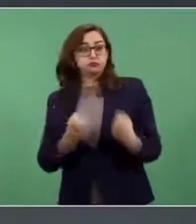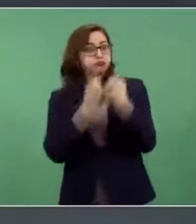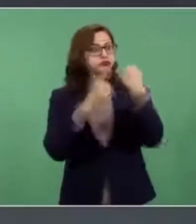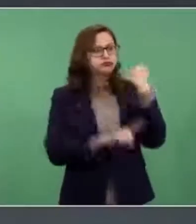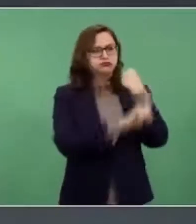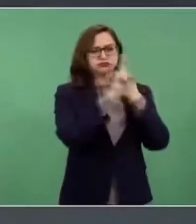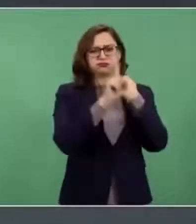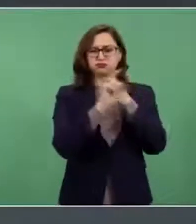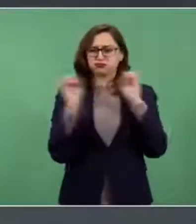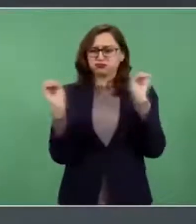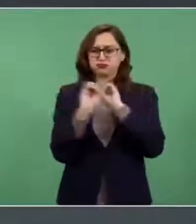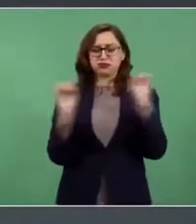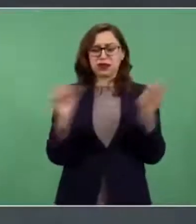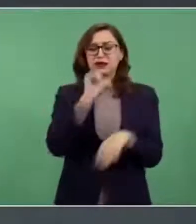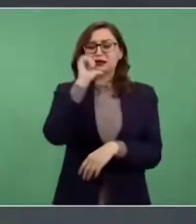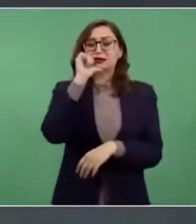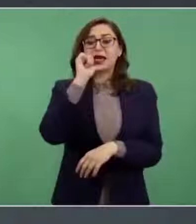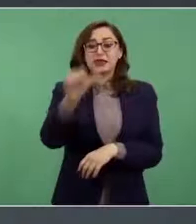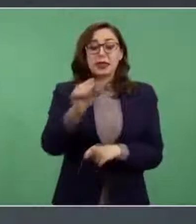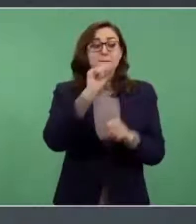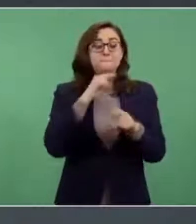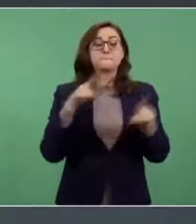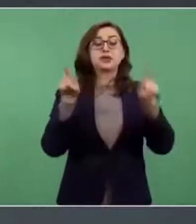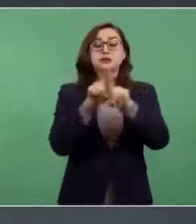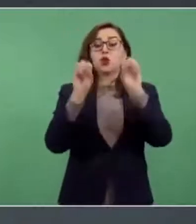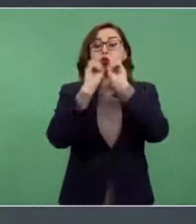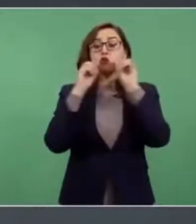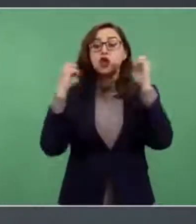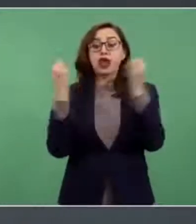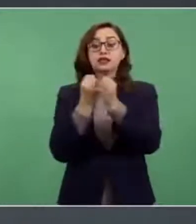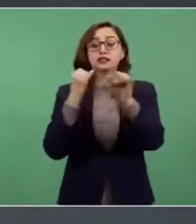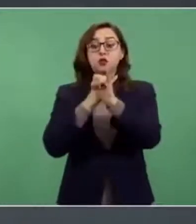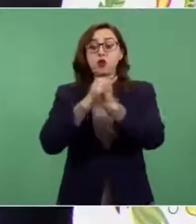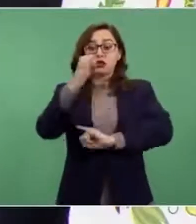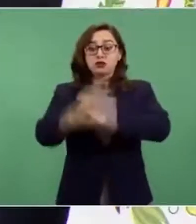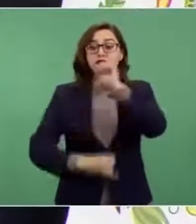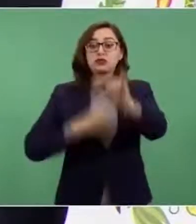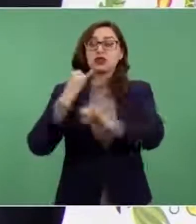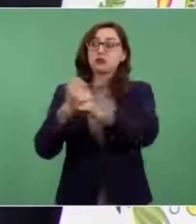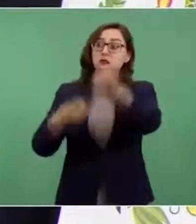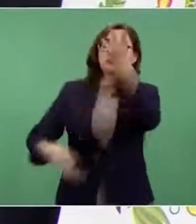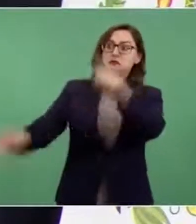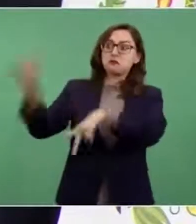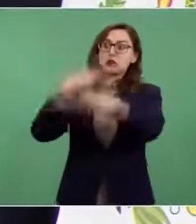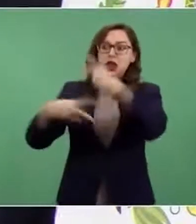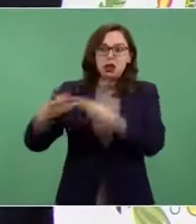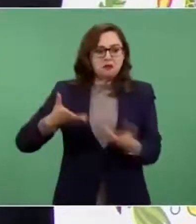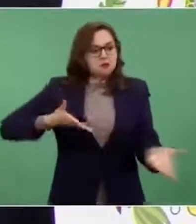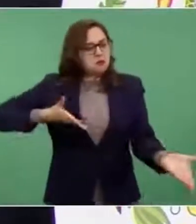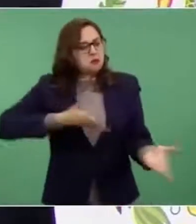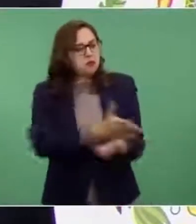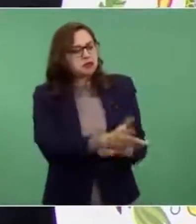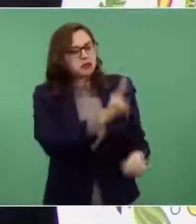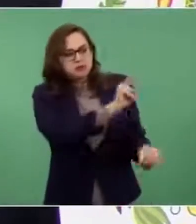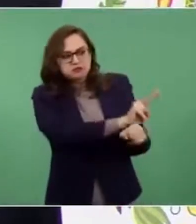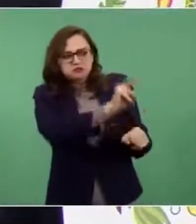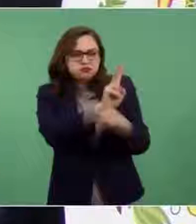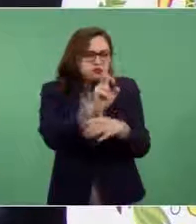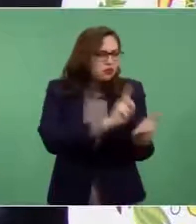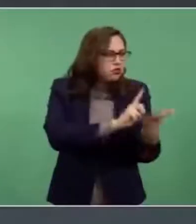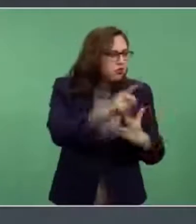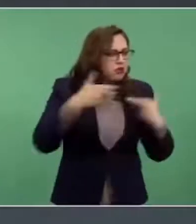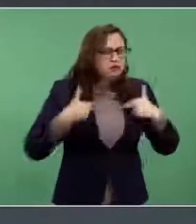la entrada a organismos internacionales para vigilar el cumplimiento de los derechos humanos en nuestro